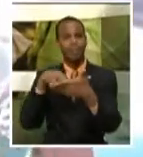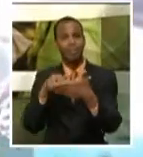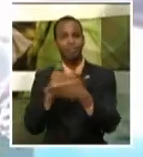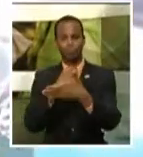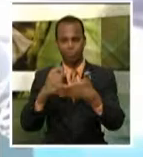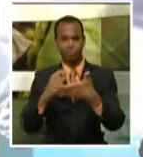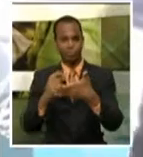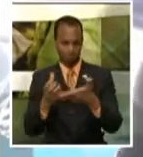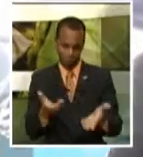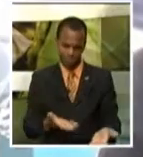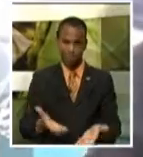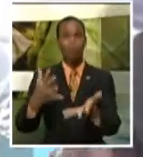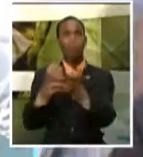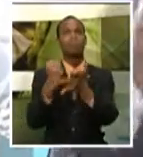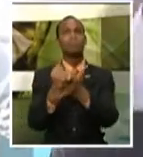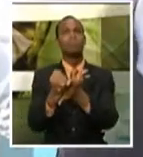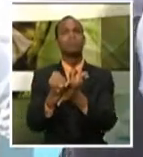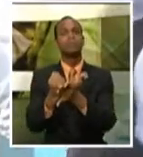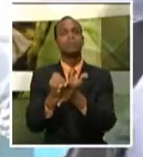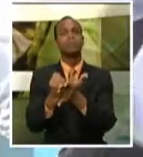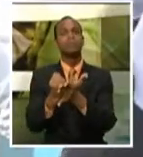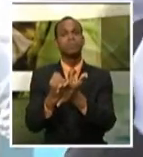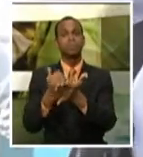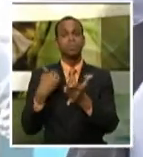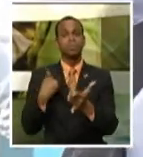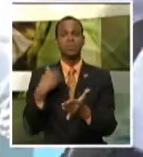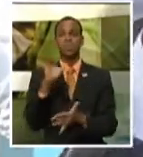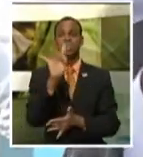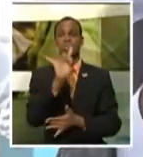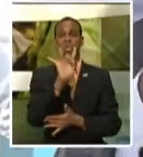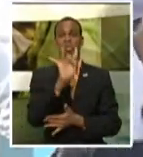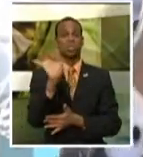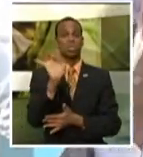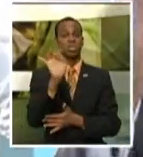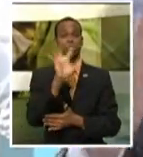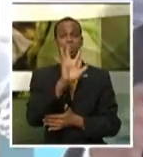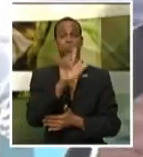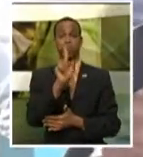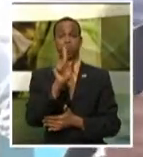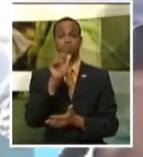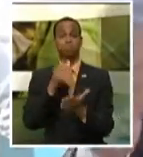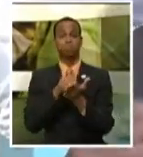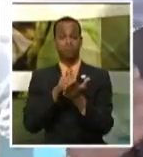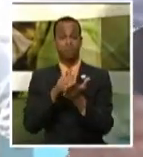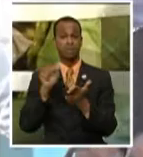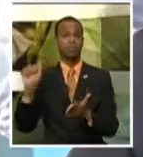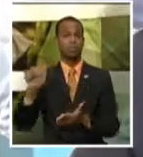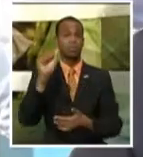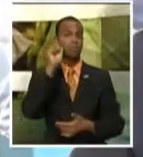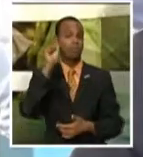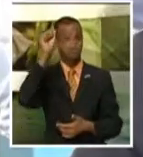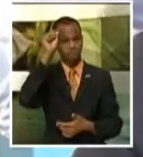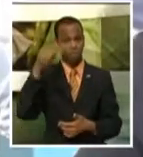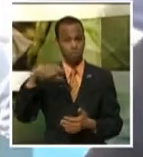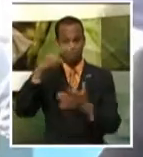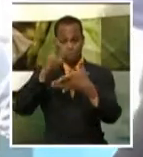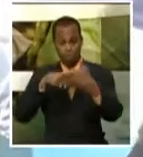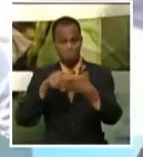de nuevo. Teníamos 851 mil adultos que no sabían leer ni